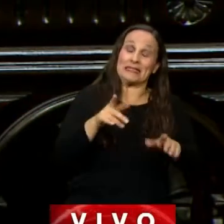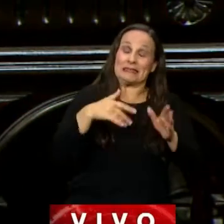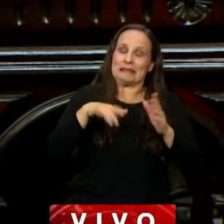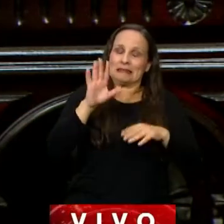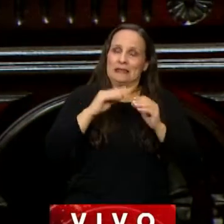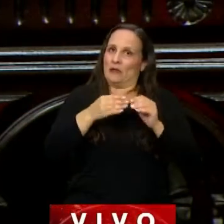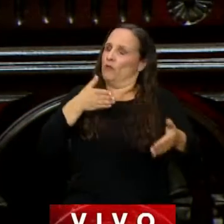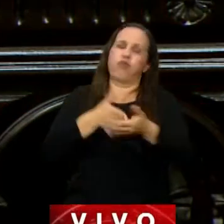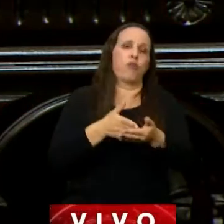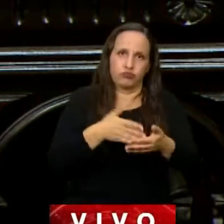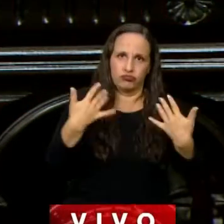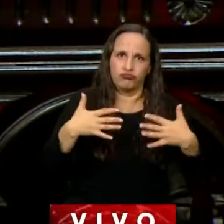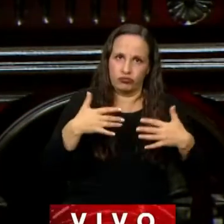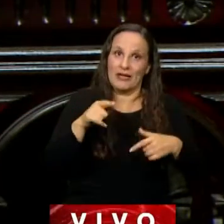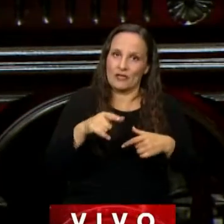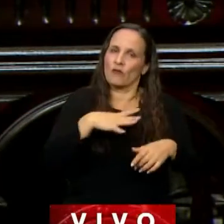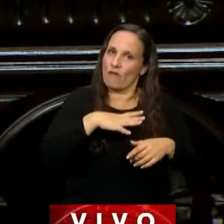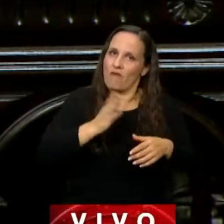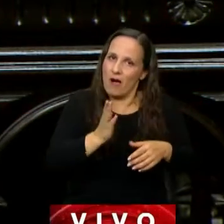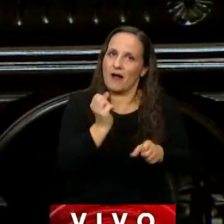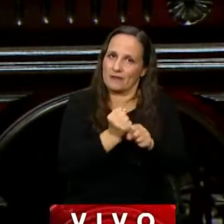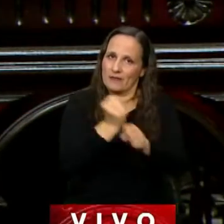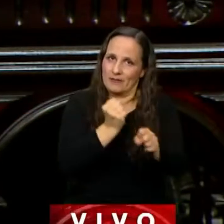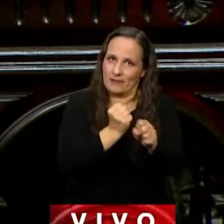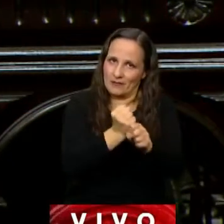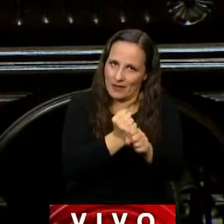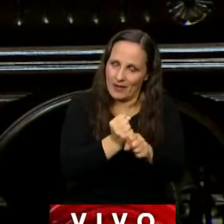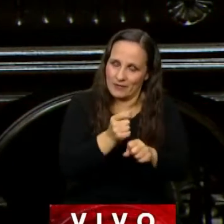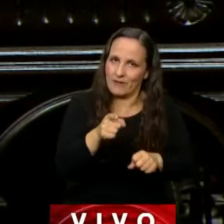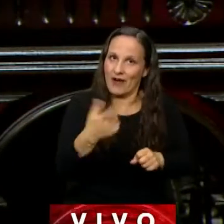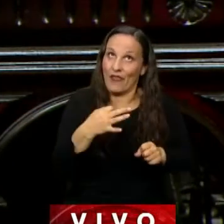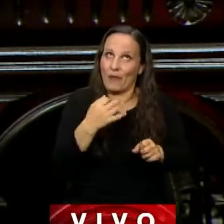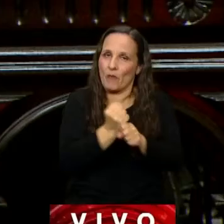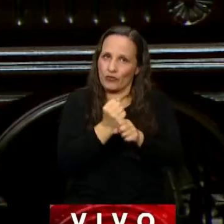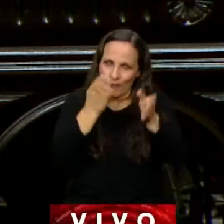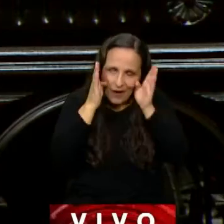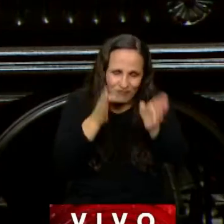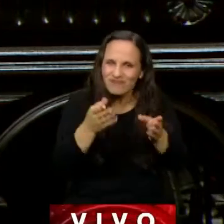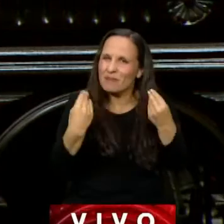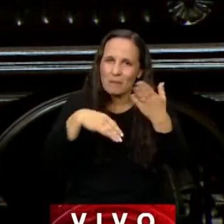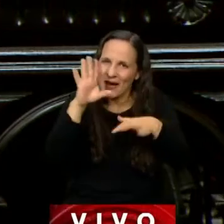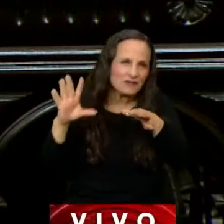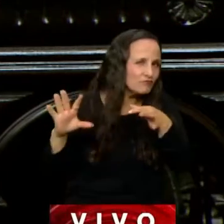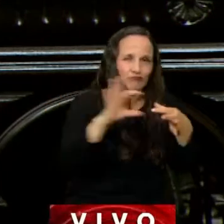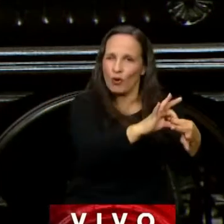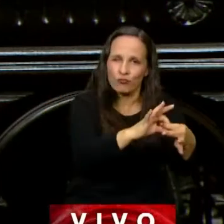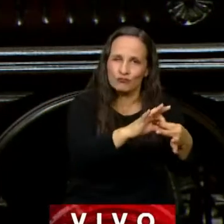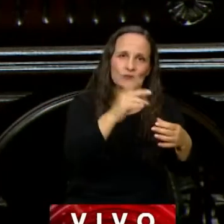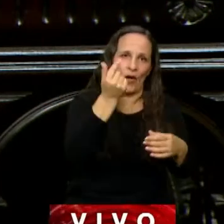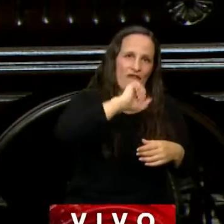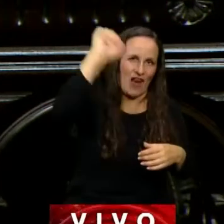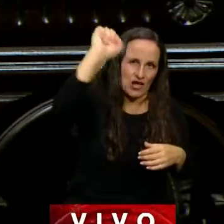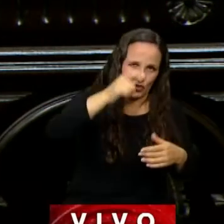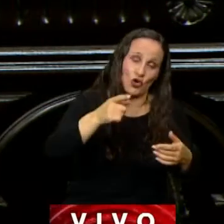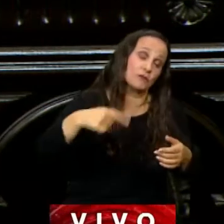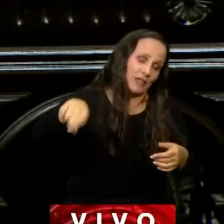obstáculos y uno de los grandes desafíos que tenemos por delante y que tienen muchísimo que ver con el tema de la inflación